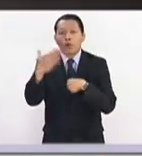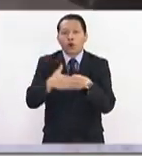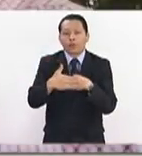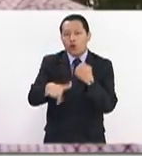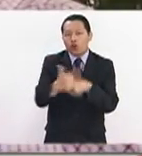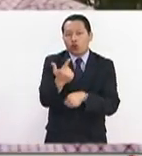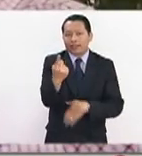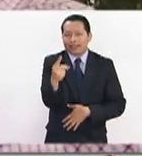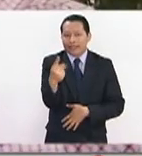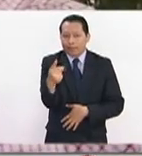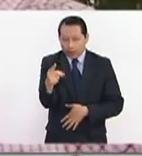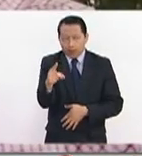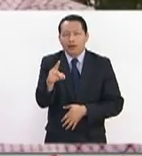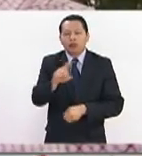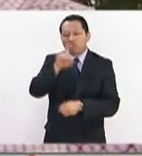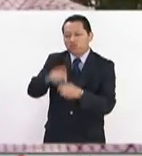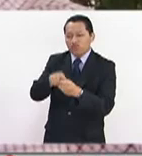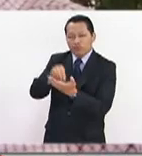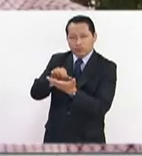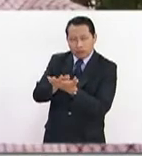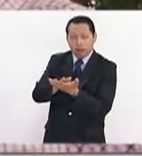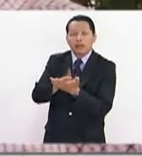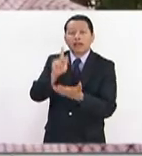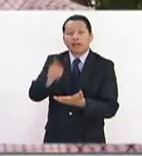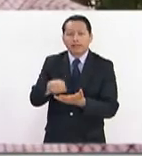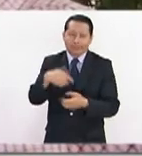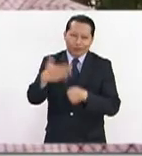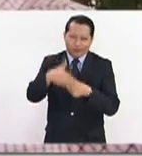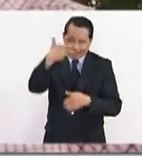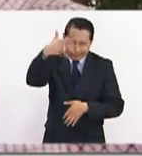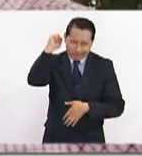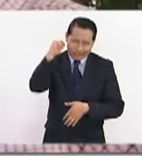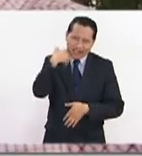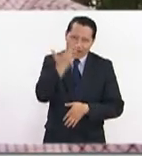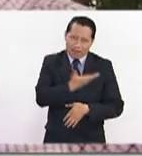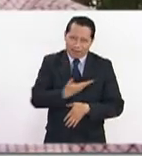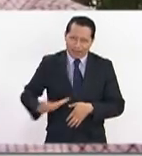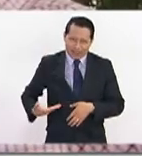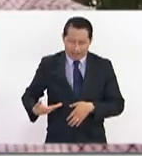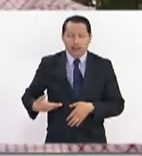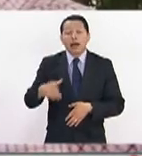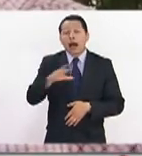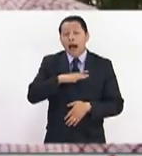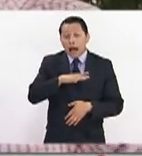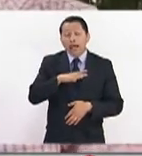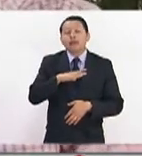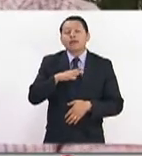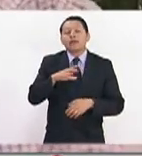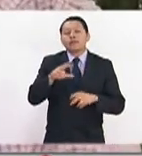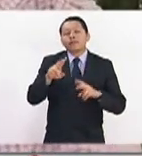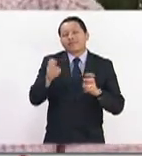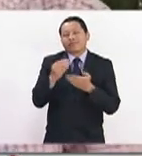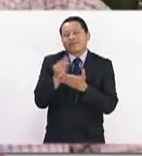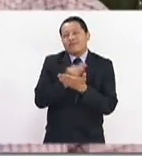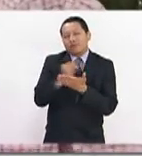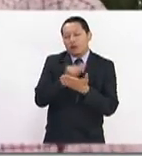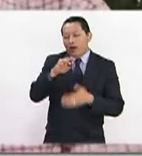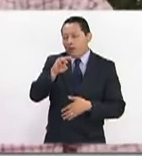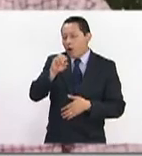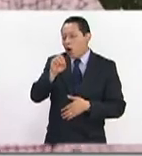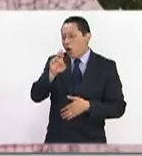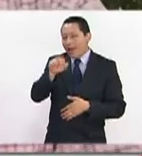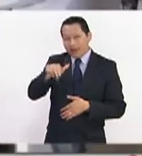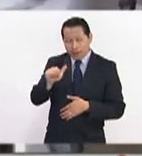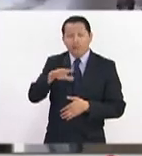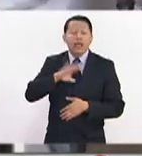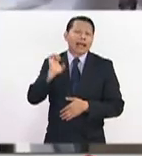de diciembre se va a registrar como precandidato a la presidencia de la República por el partido Movimiento de Regeneración Nacional. El ex jefe